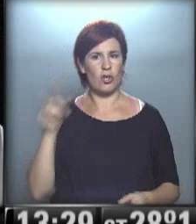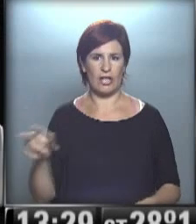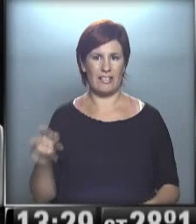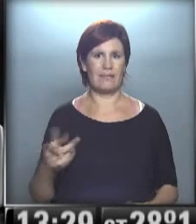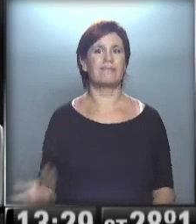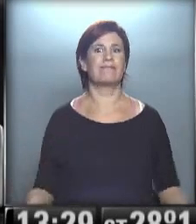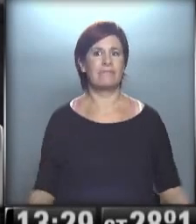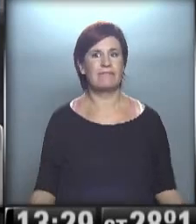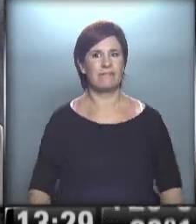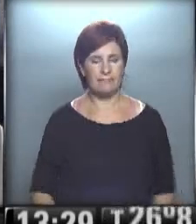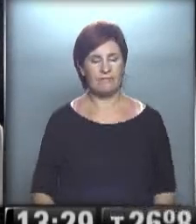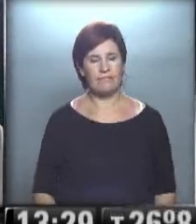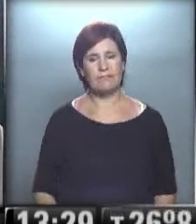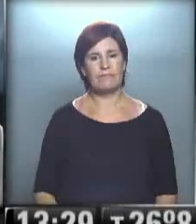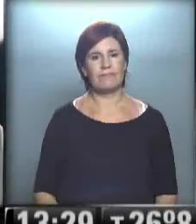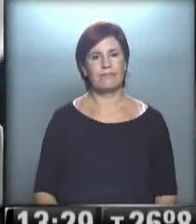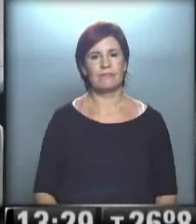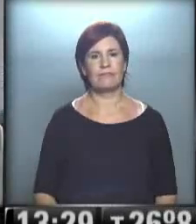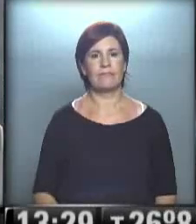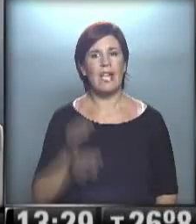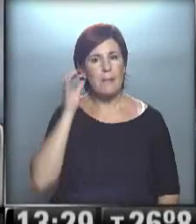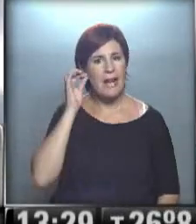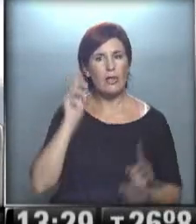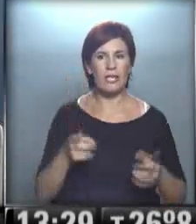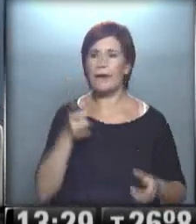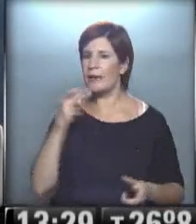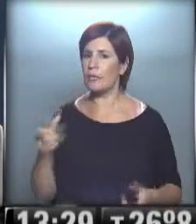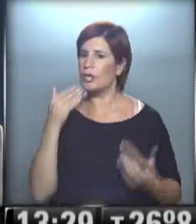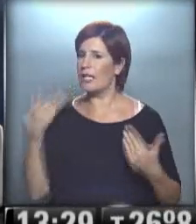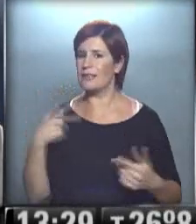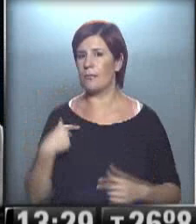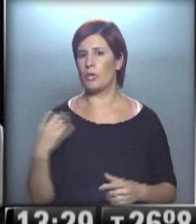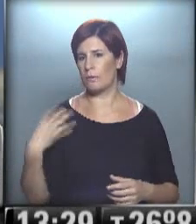a Sorrentino el haber sido uno de los mencionados en la dedicatoria cuando recibió el premio.